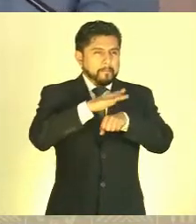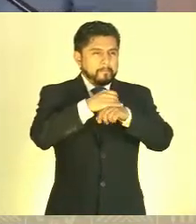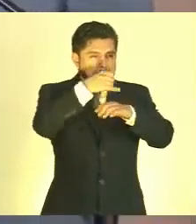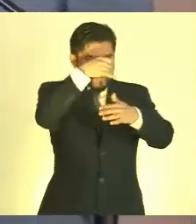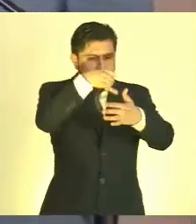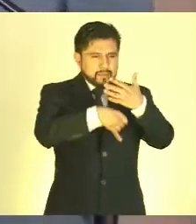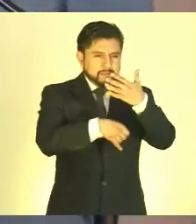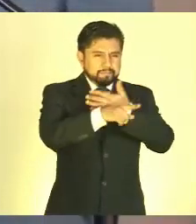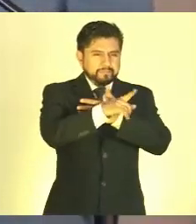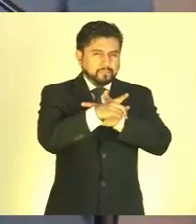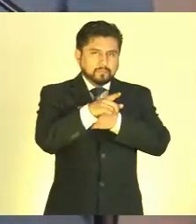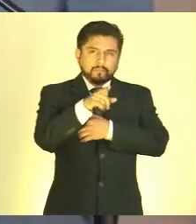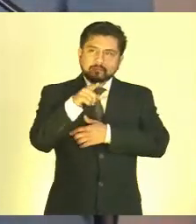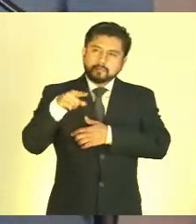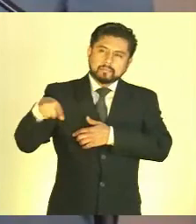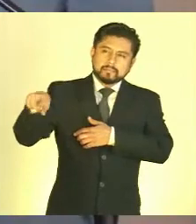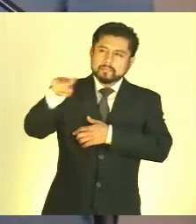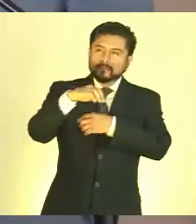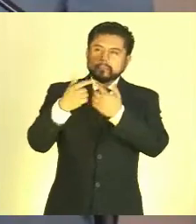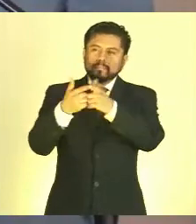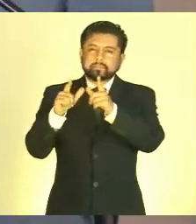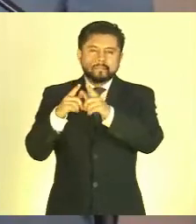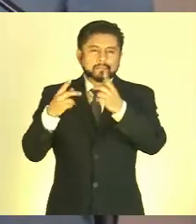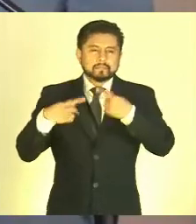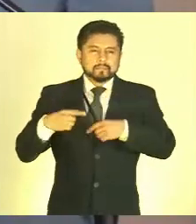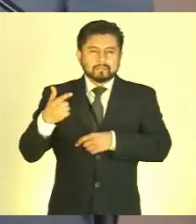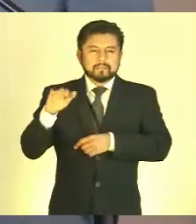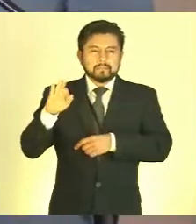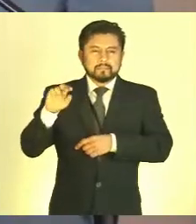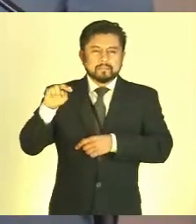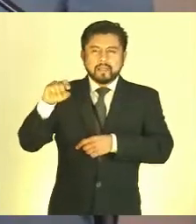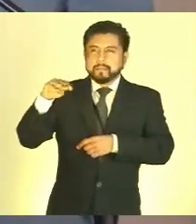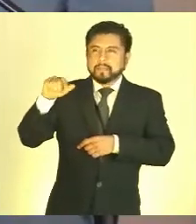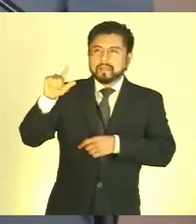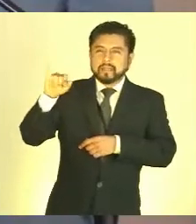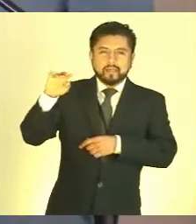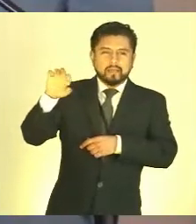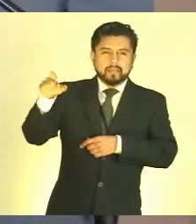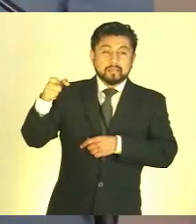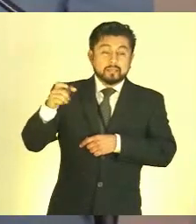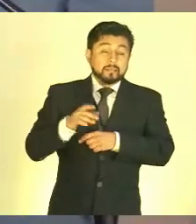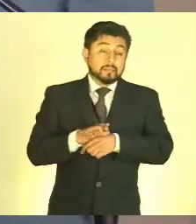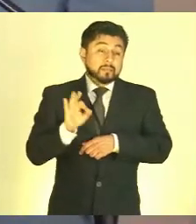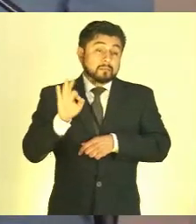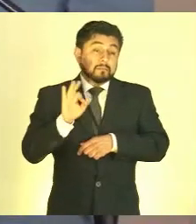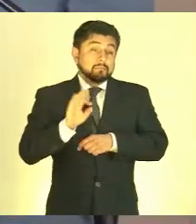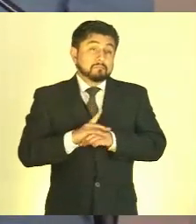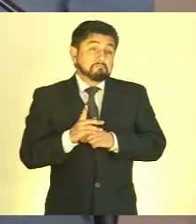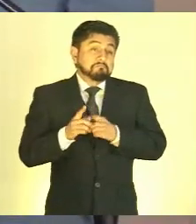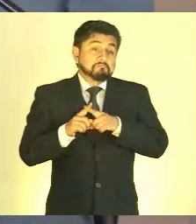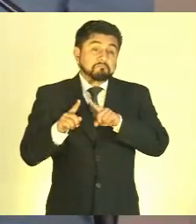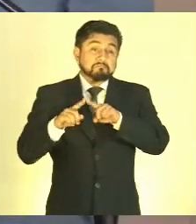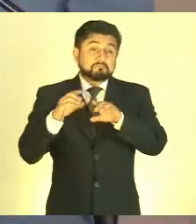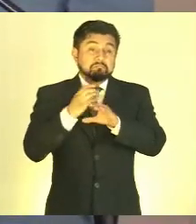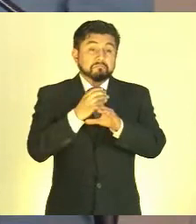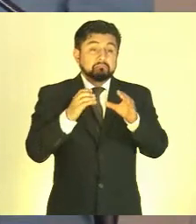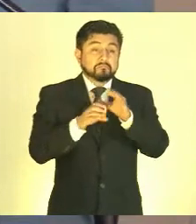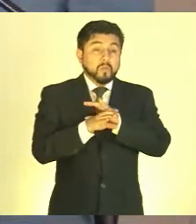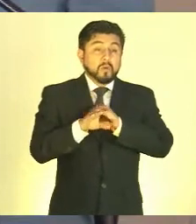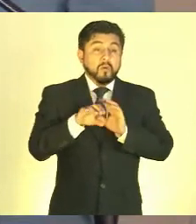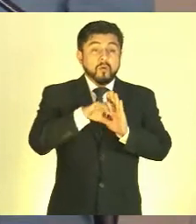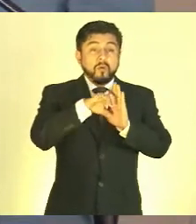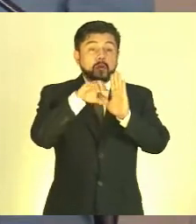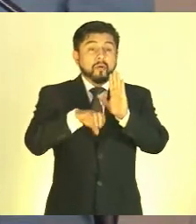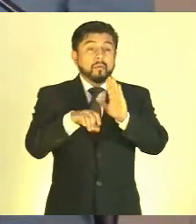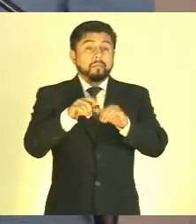profundo que quieren hacer estos fundamentalistas, que uno puede dejar volar su imaginación, que puede ser cualquier cosa, ¿no? Es decir,